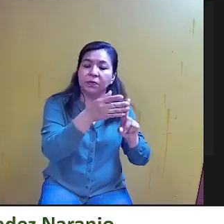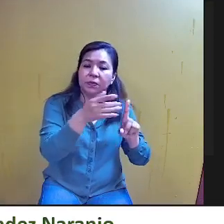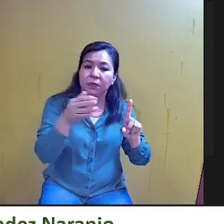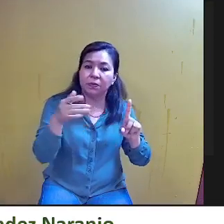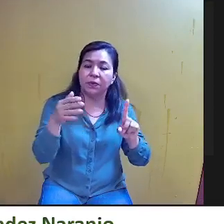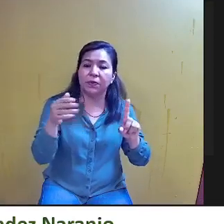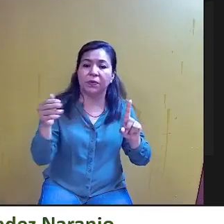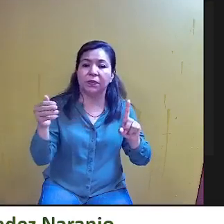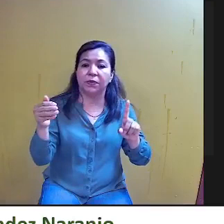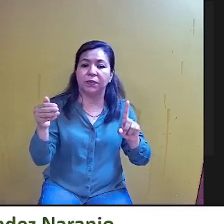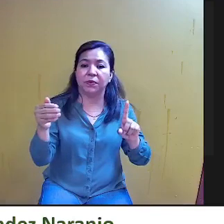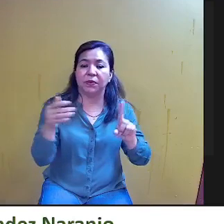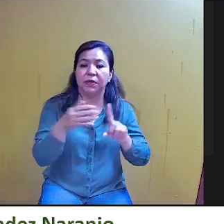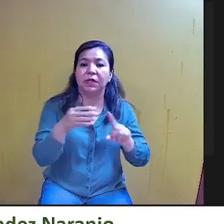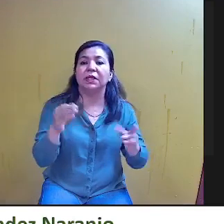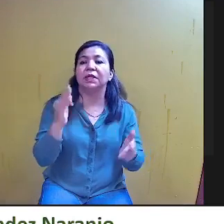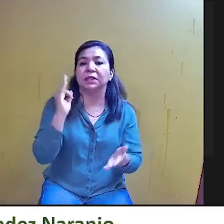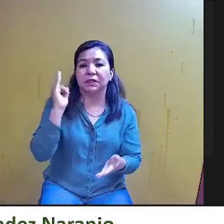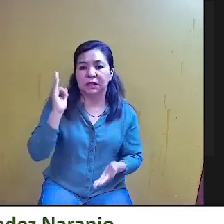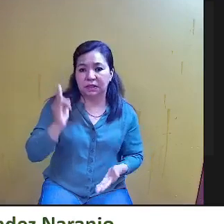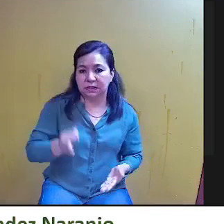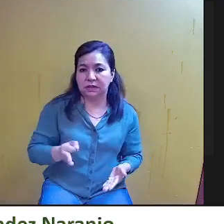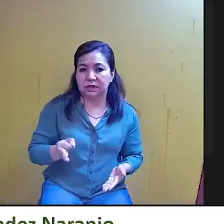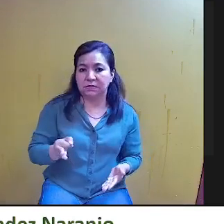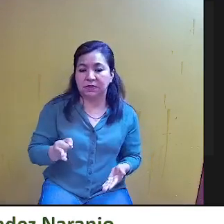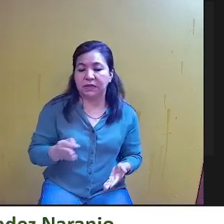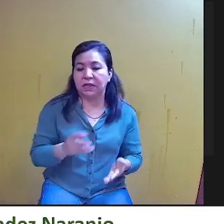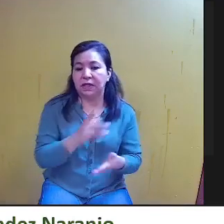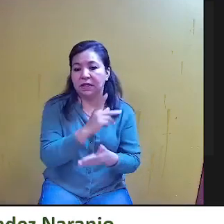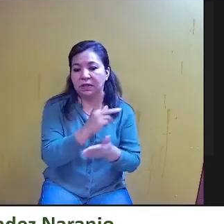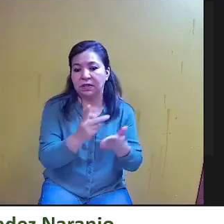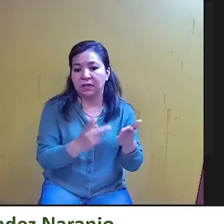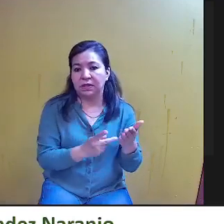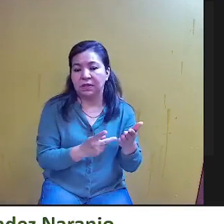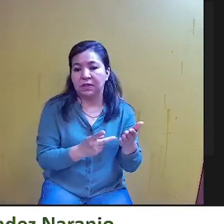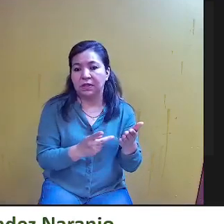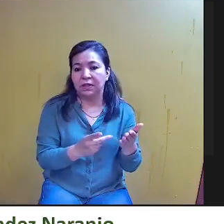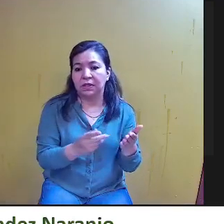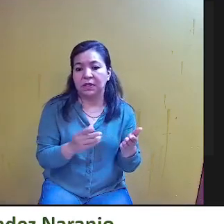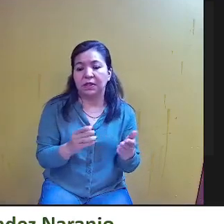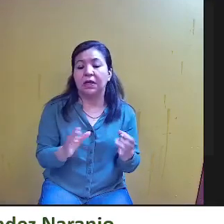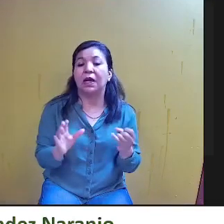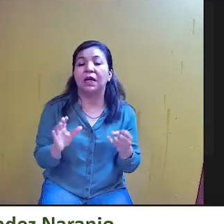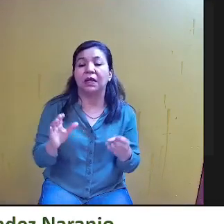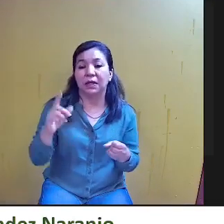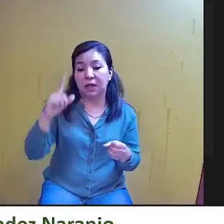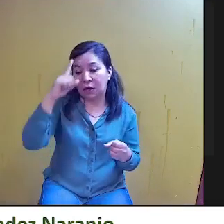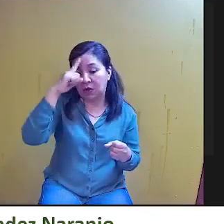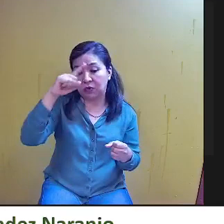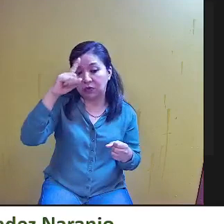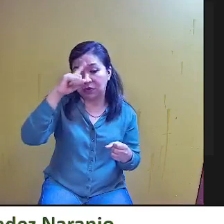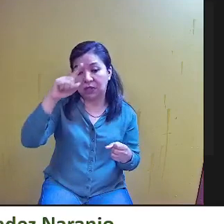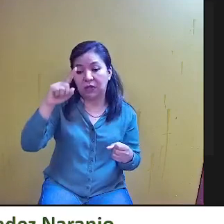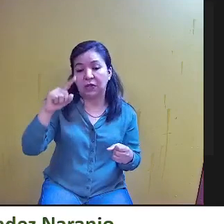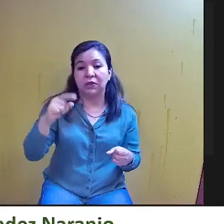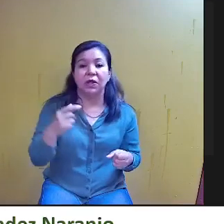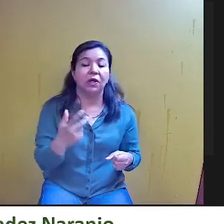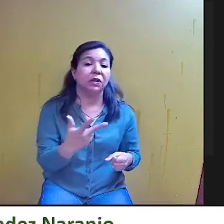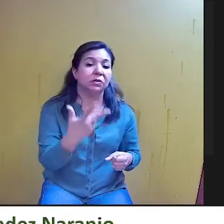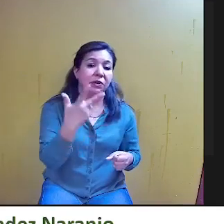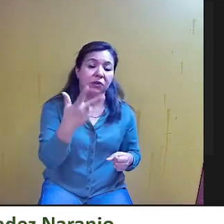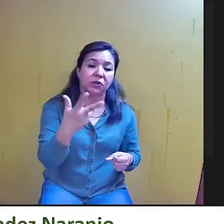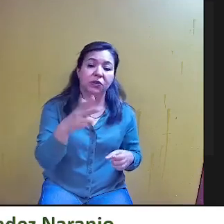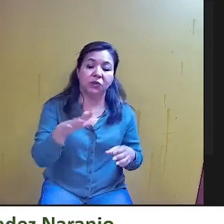124/SE/27-11-2023, por el que se aprueba la designación e integración de consejerías propietarias y suplentes de los 28 consejos distritales